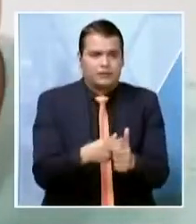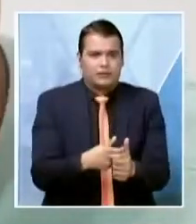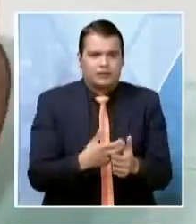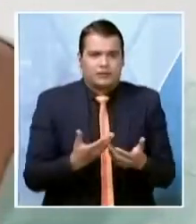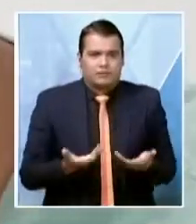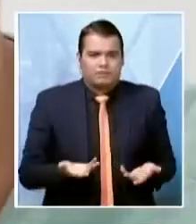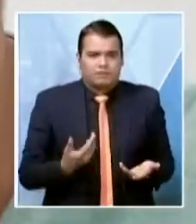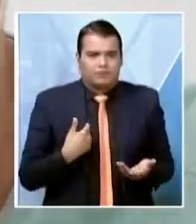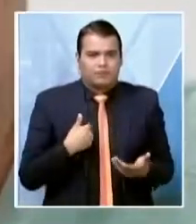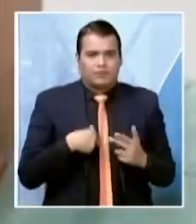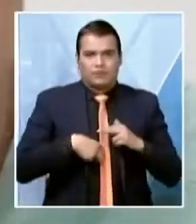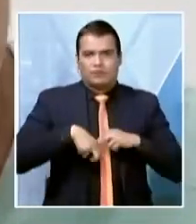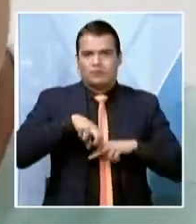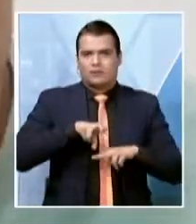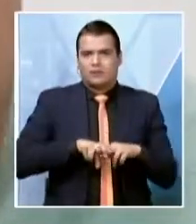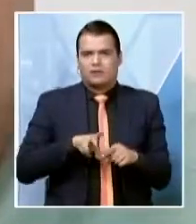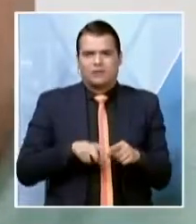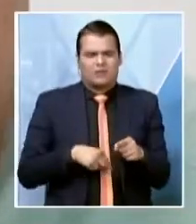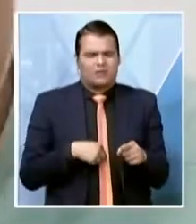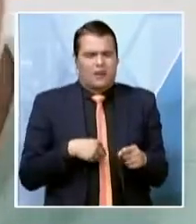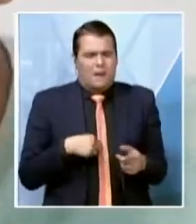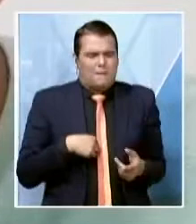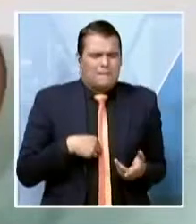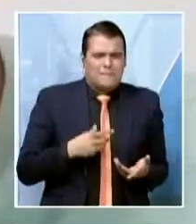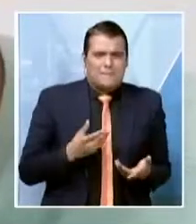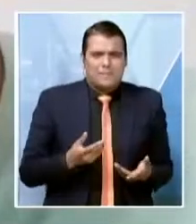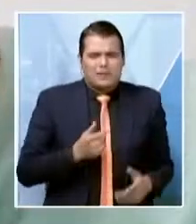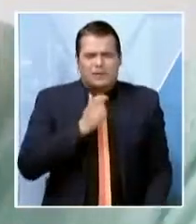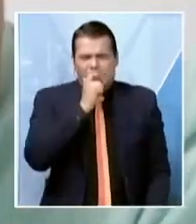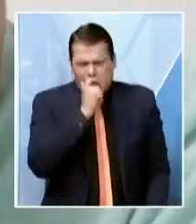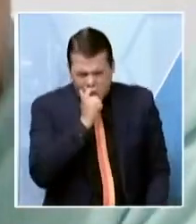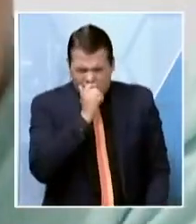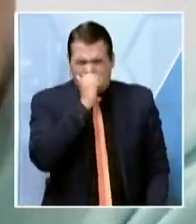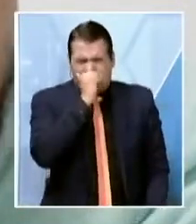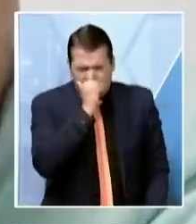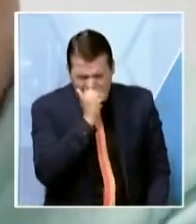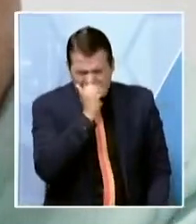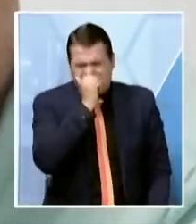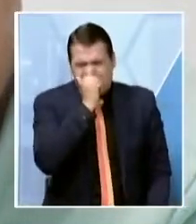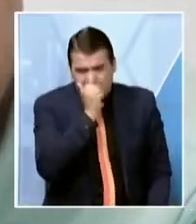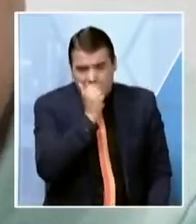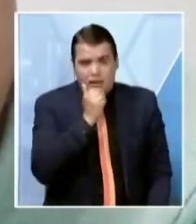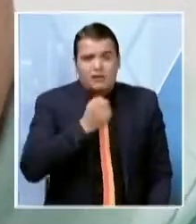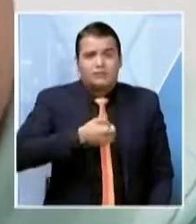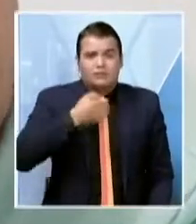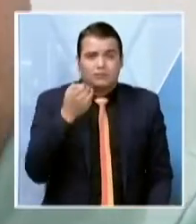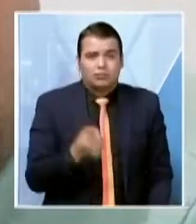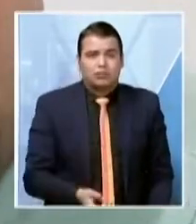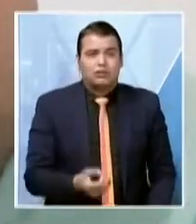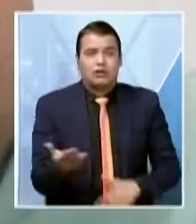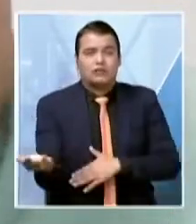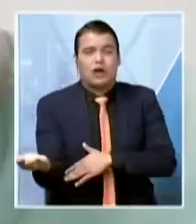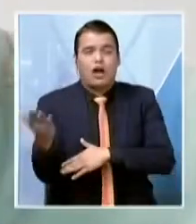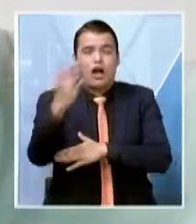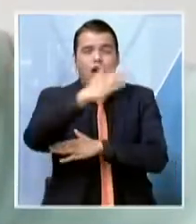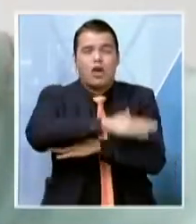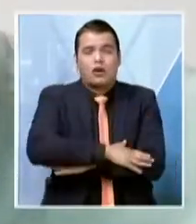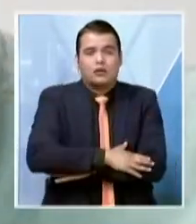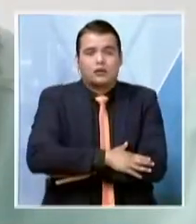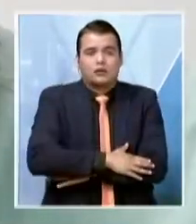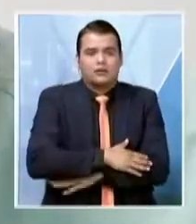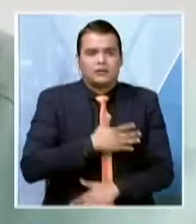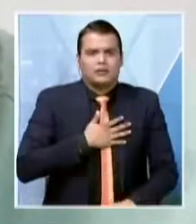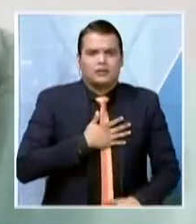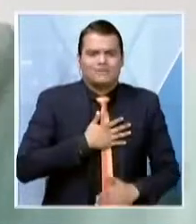posición no podía estar de ninguna forma. Tosía y tosía casi que 12, 20 horas. Me tocaba